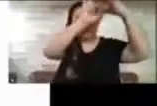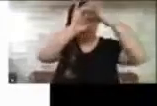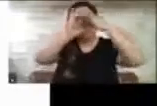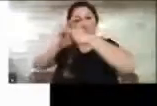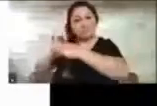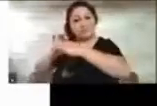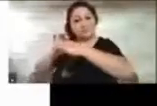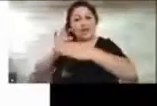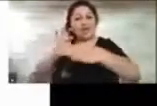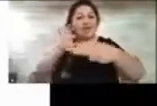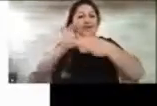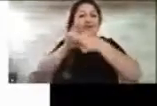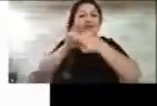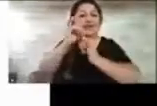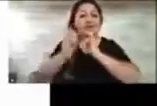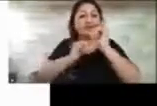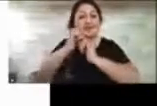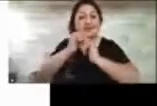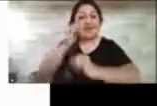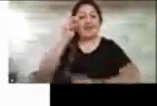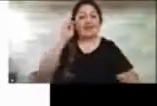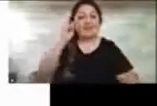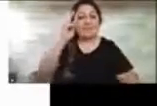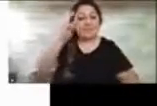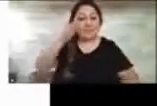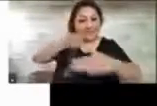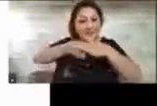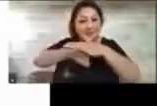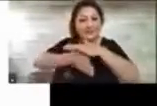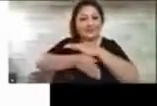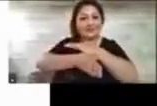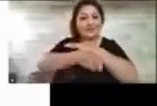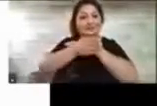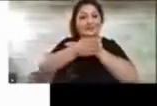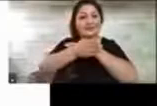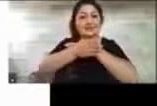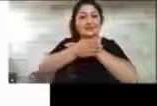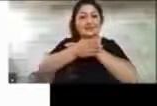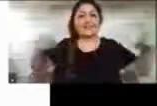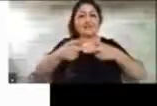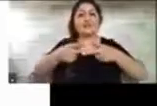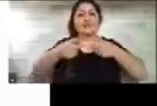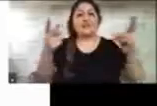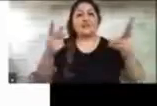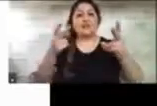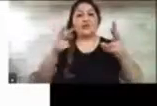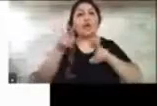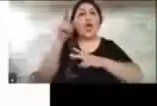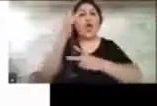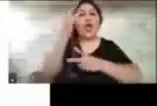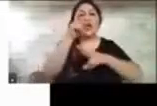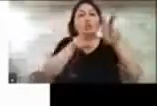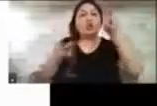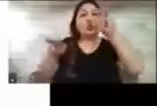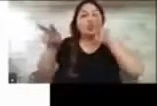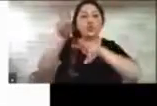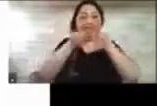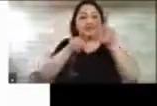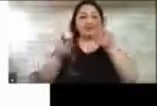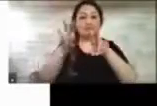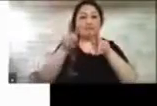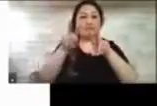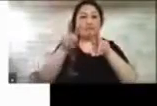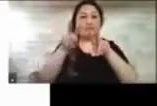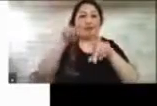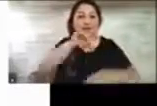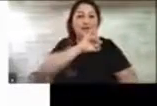transporte, al acceso del espacio público, al turismo en Chile, entre otros temas que son muy relevantes.